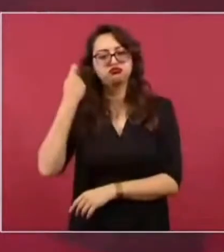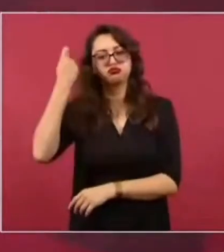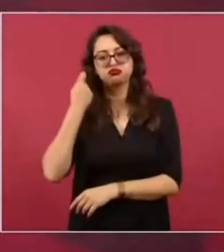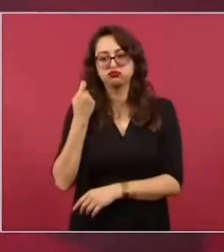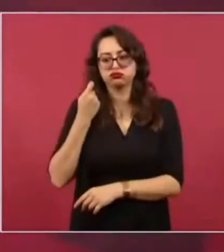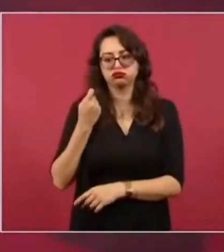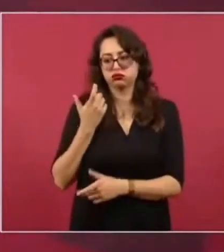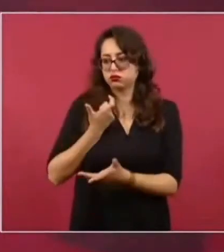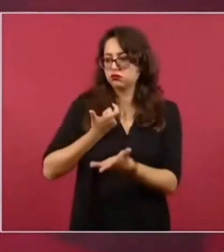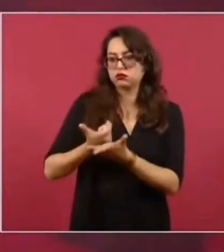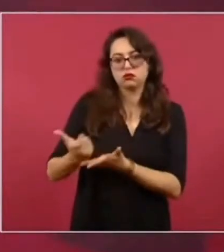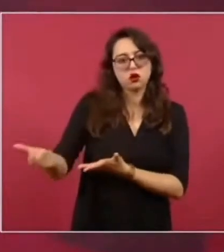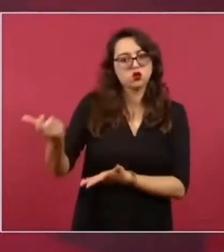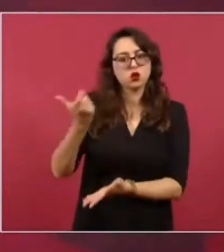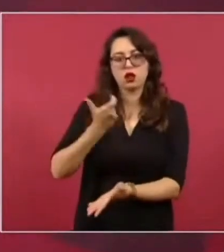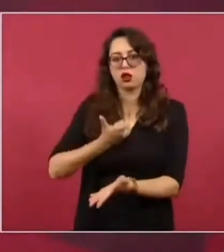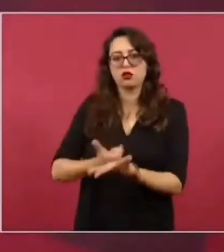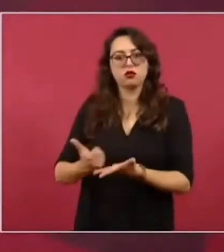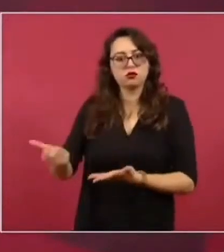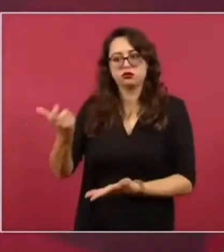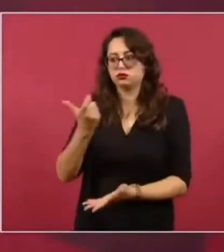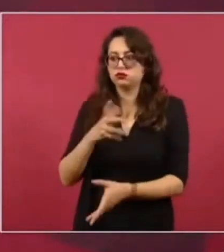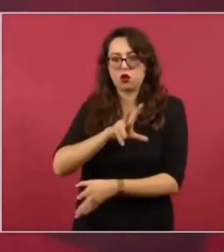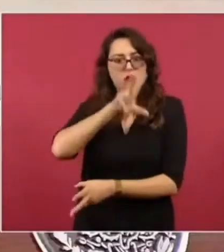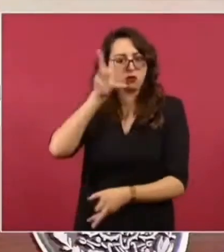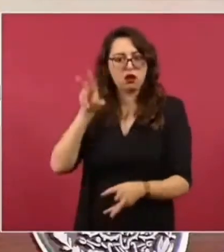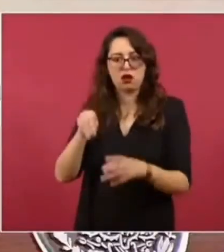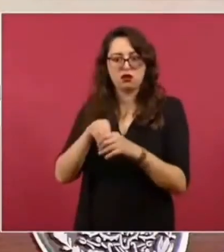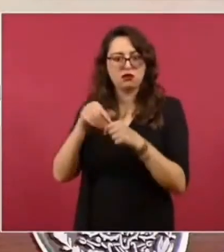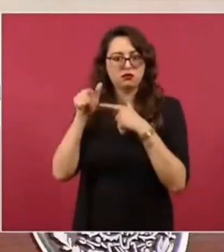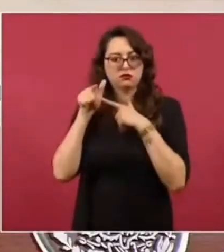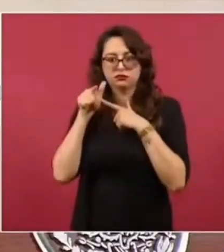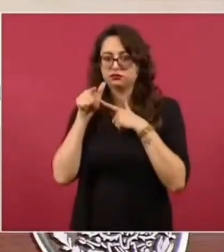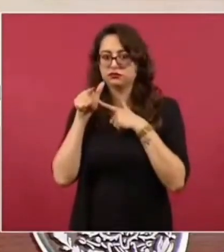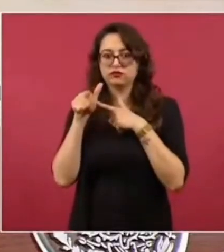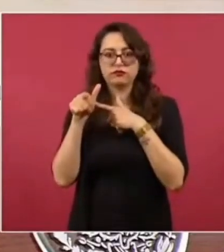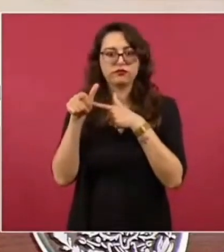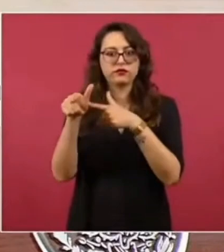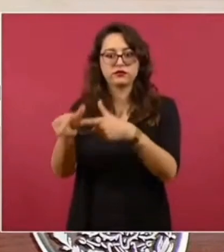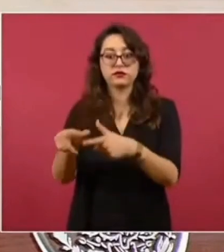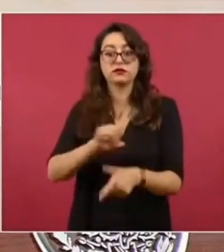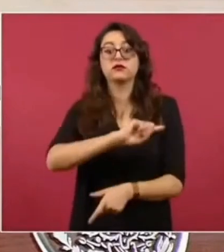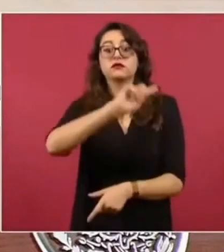completo. A partir de esas reformas, trabajadores